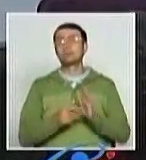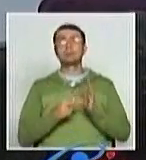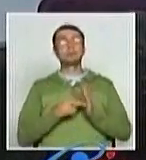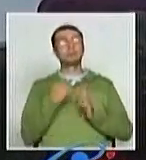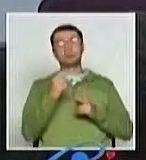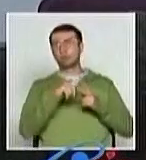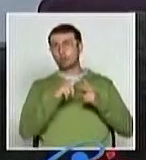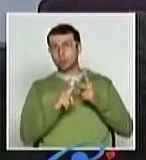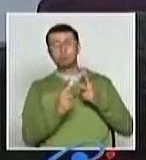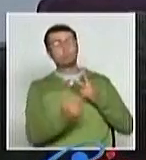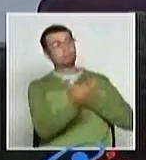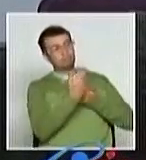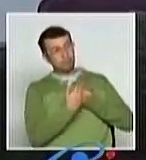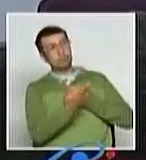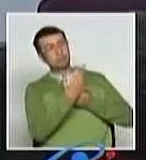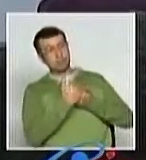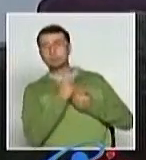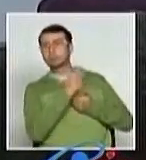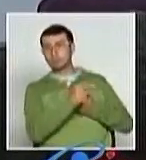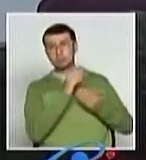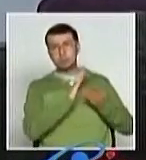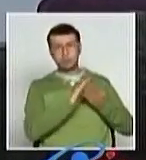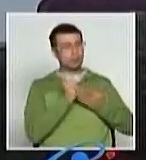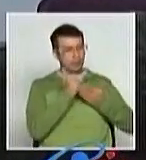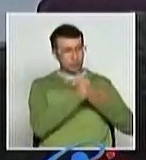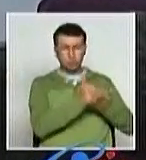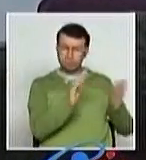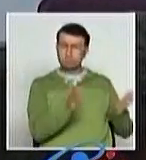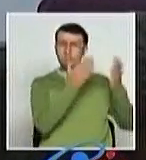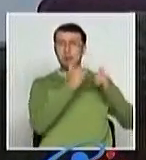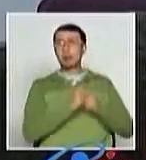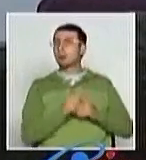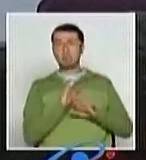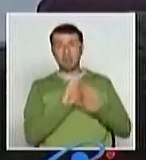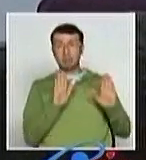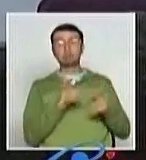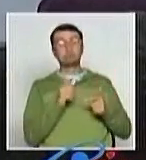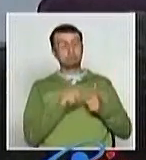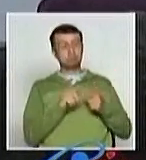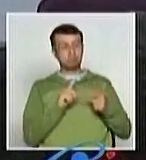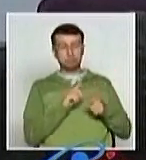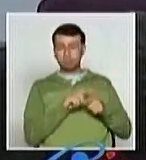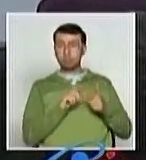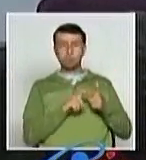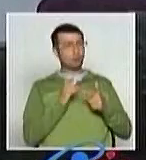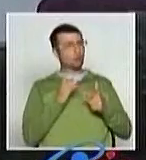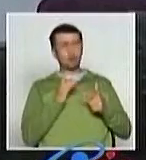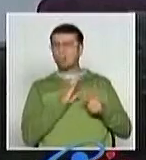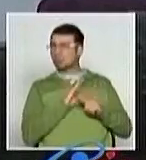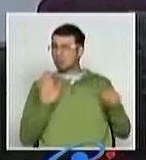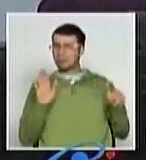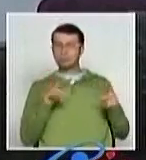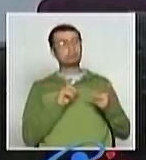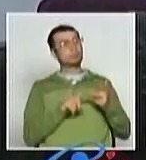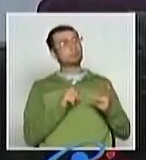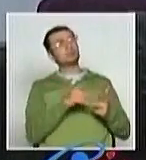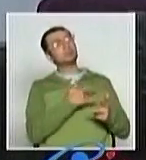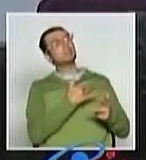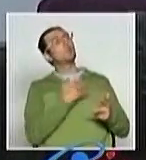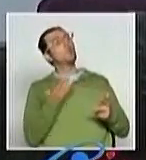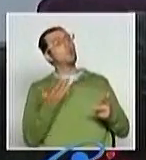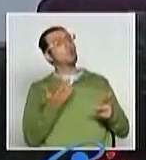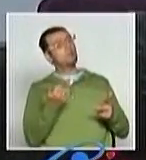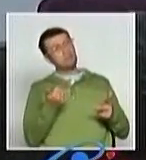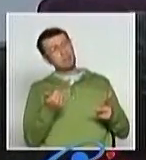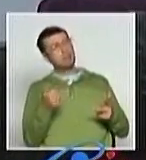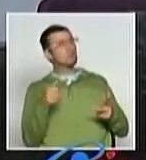primeras sesiones perdonar después de que ese paciente comienza a sacar el dolor ya le hacemos la entrevista Cómo se ha sentido me siento mejor me